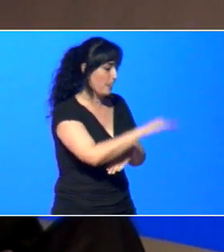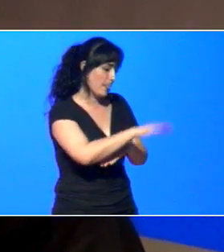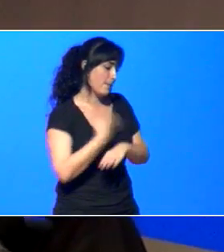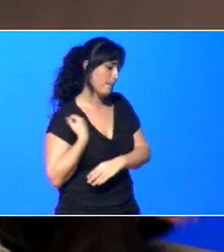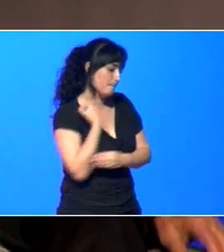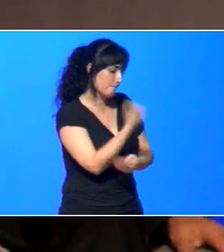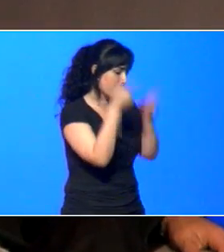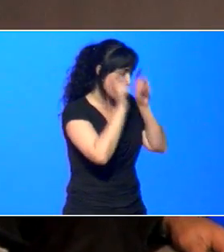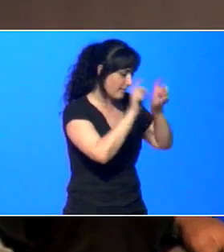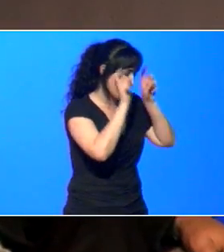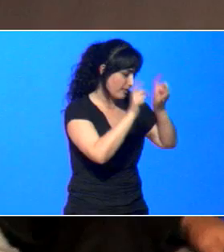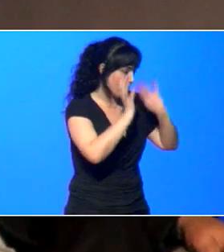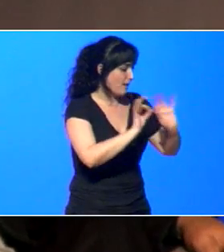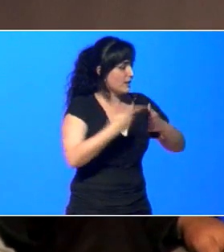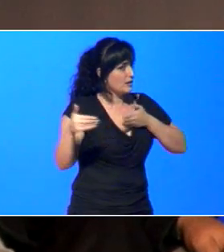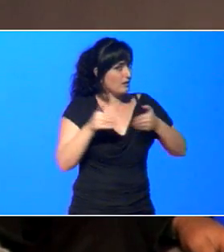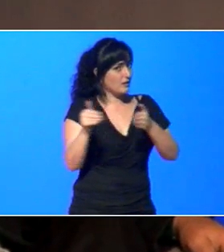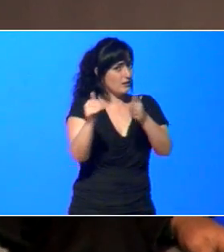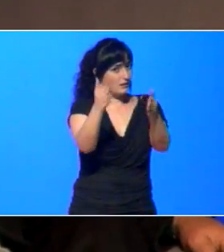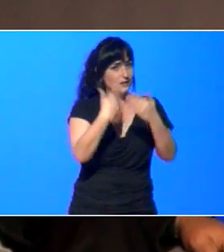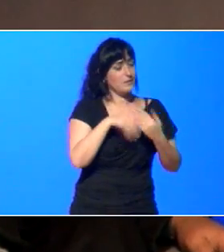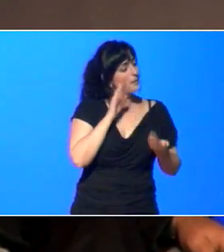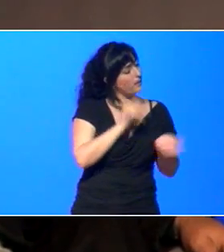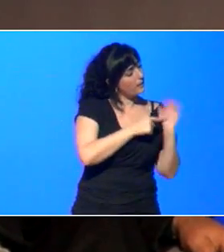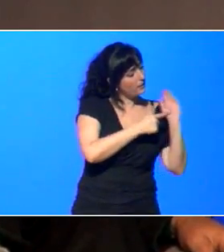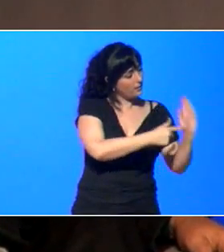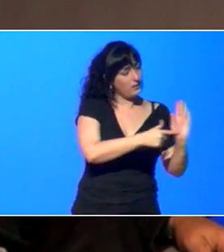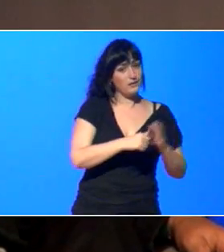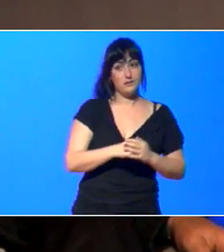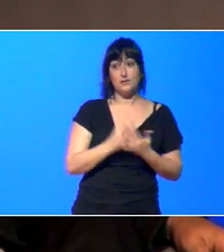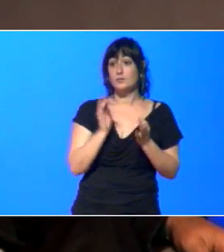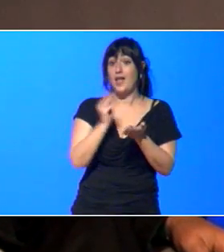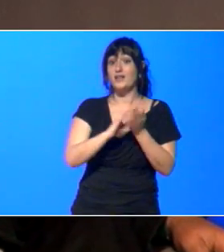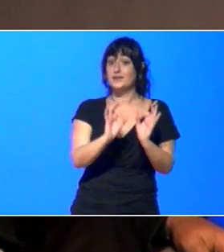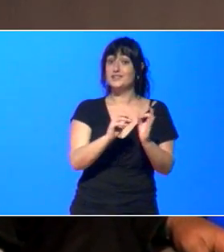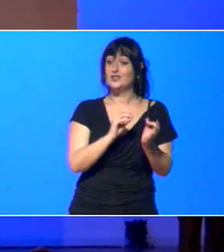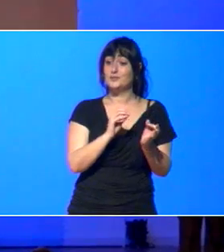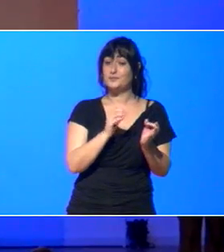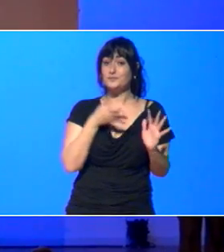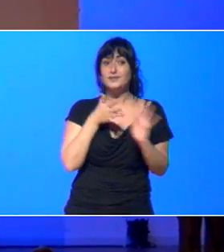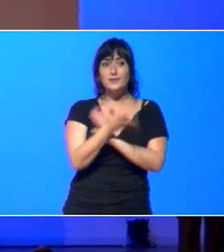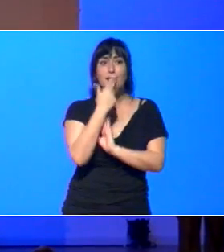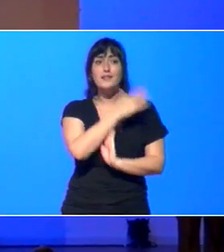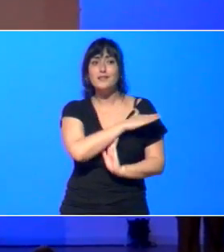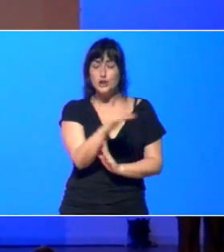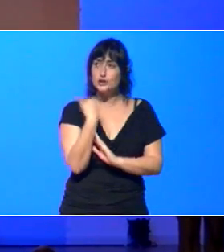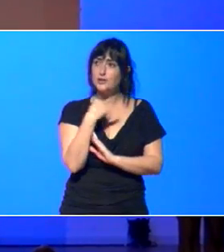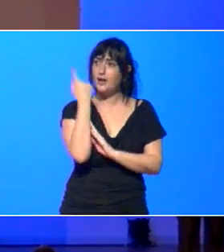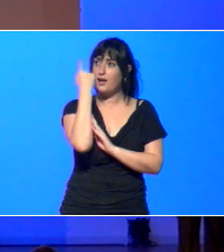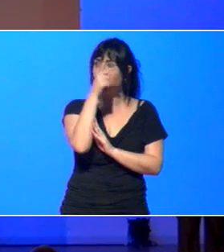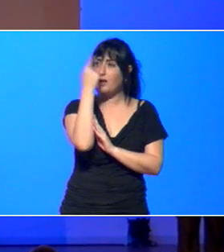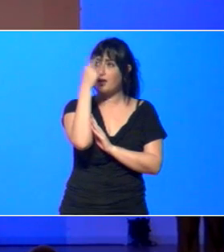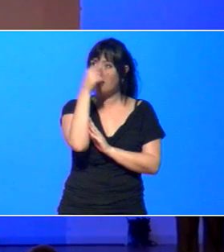enseñan el camino, que les hacen como tutores, que eso, porque además eso hace que los propios niños sean conscientes y